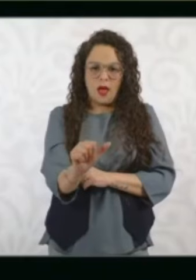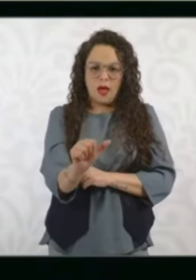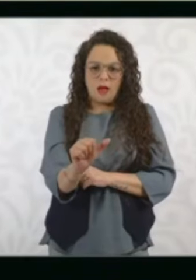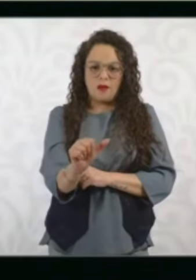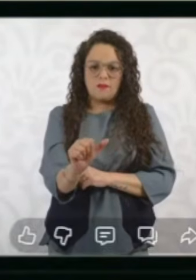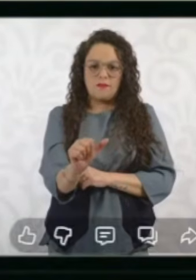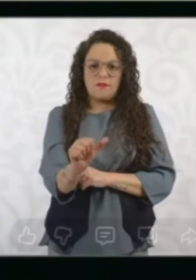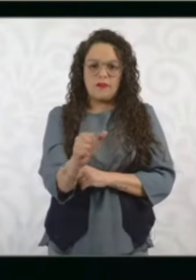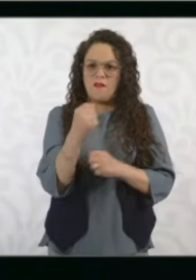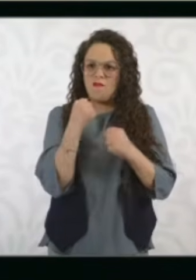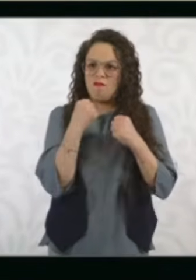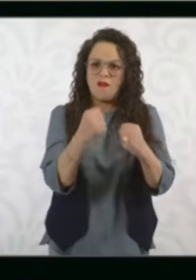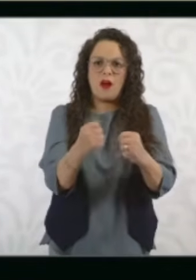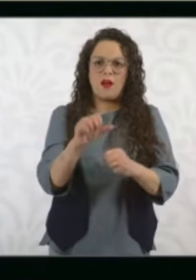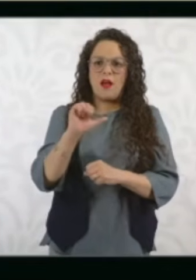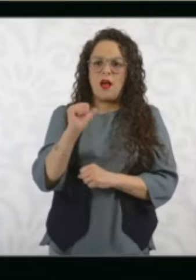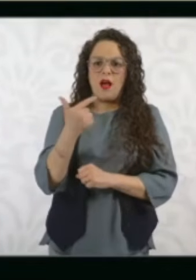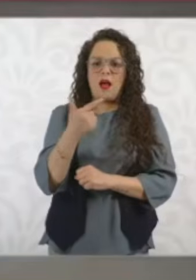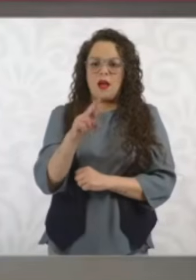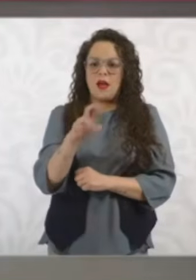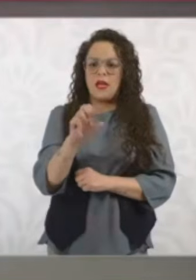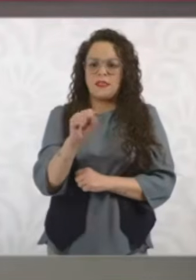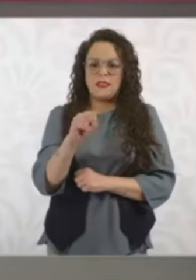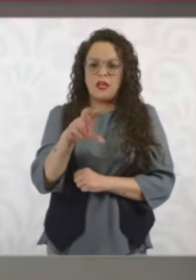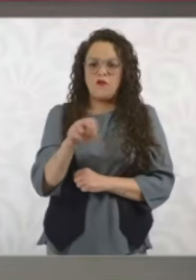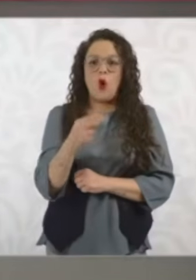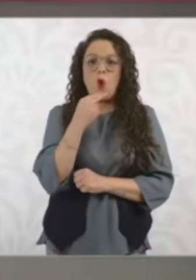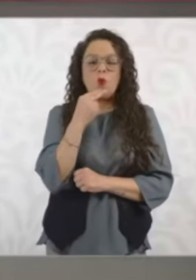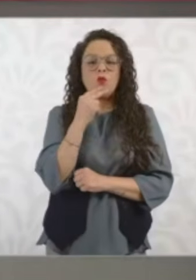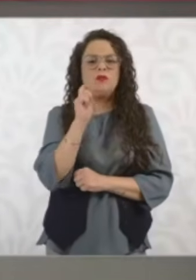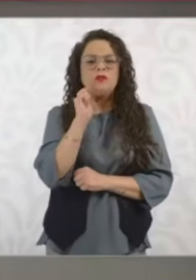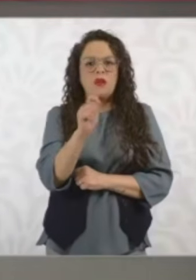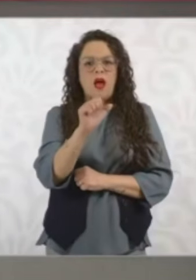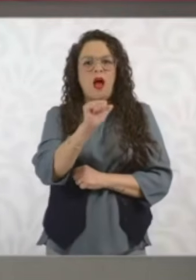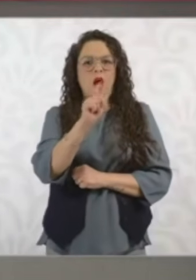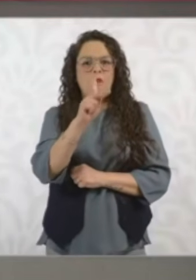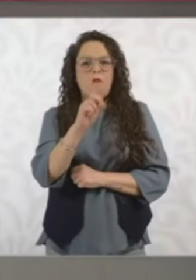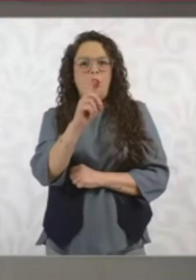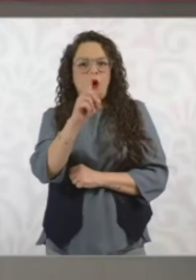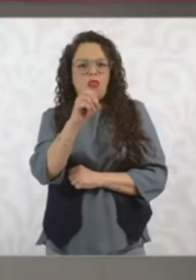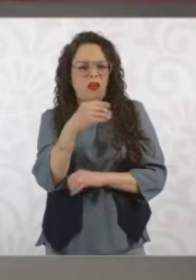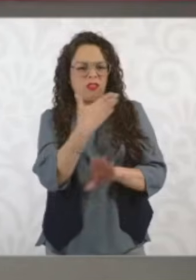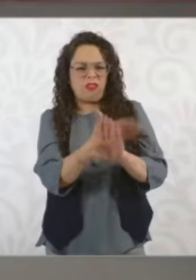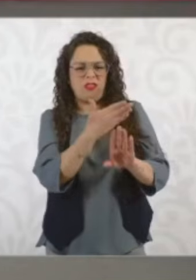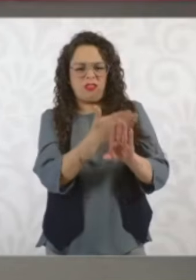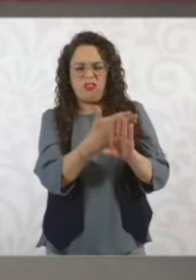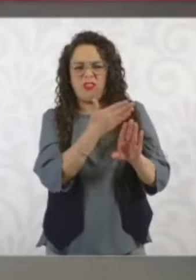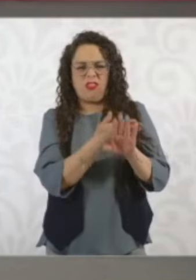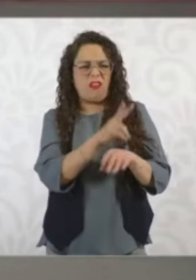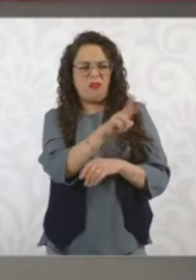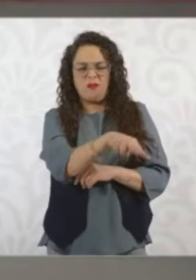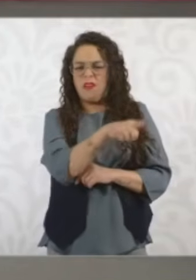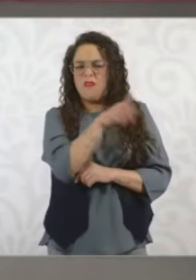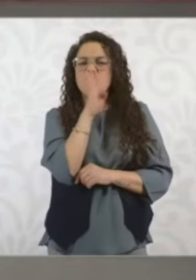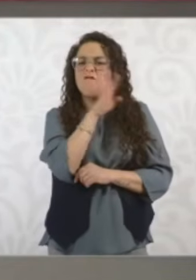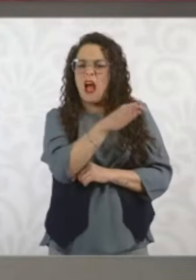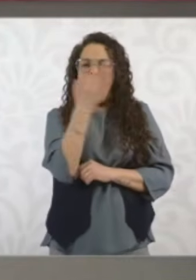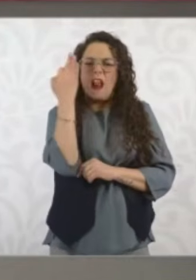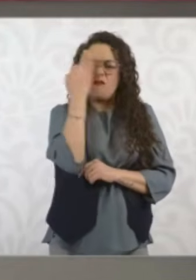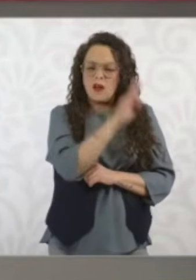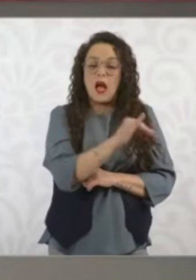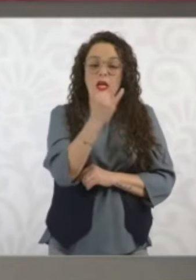bastante agresiva, usa apodos, insultos, desacredita y usa clips de la mañanera con